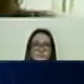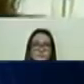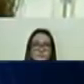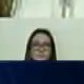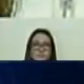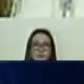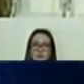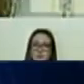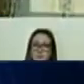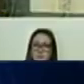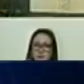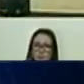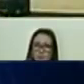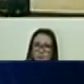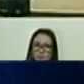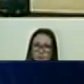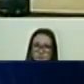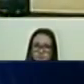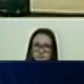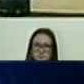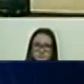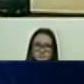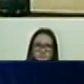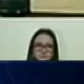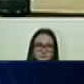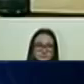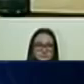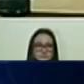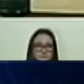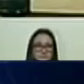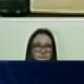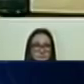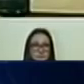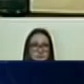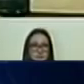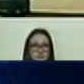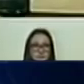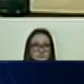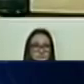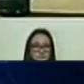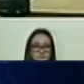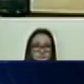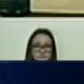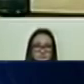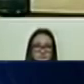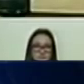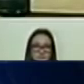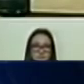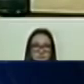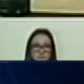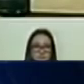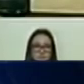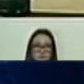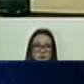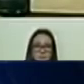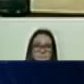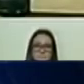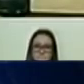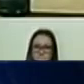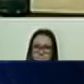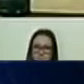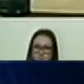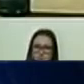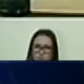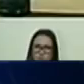el embargo petrolero anunciado por la prensa estadounidense y